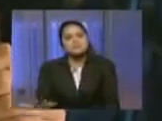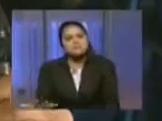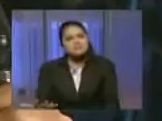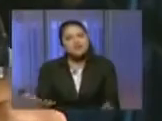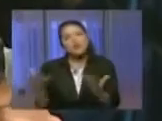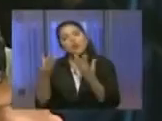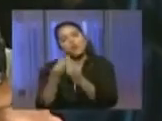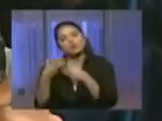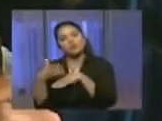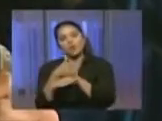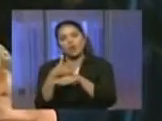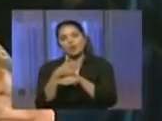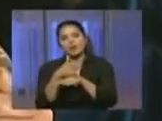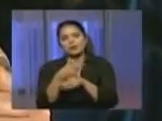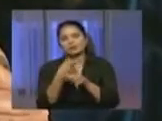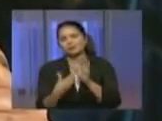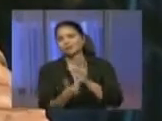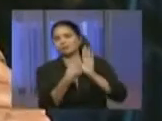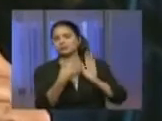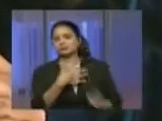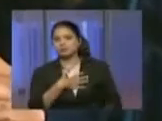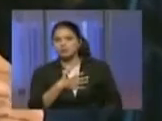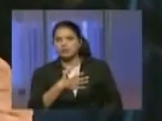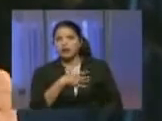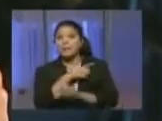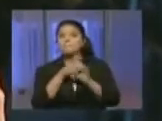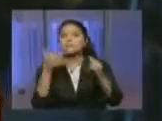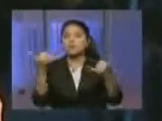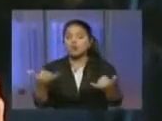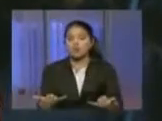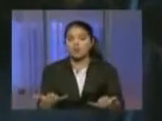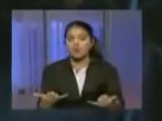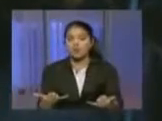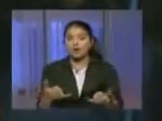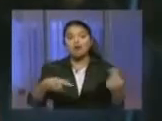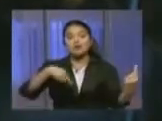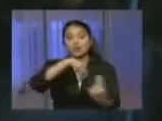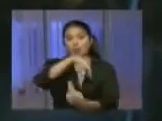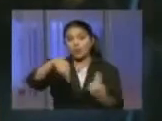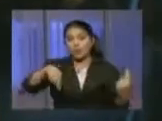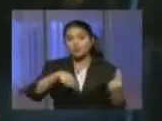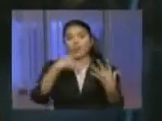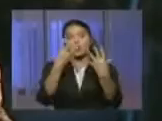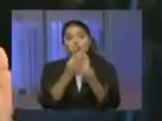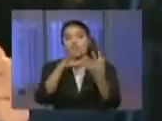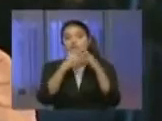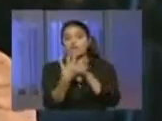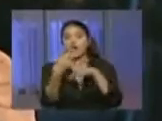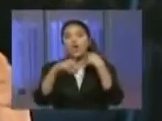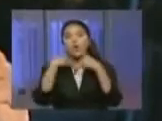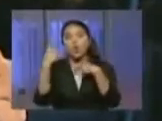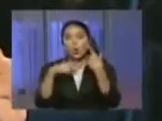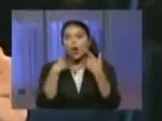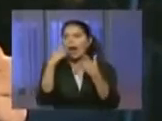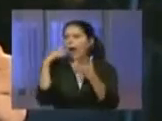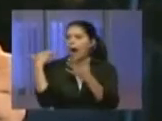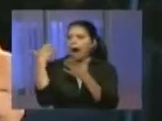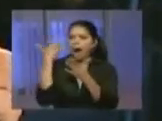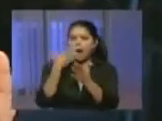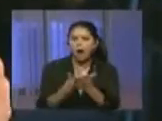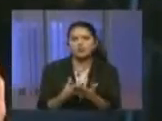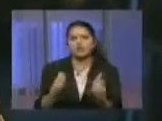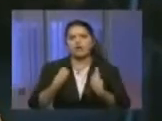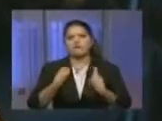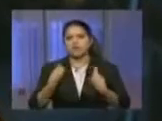gobierno en contra ahora en revolución con bario nu barrio tricolor esos años de vida